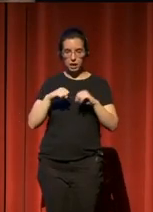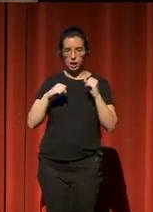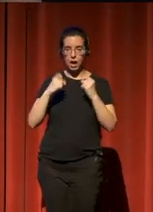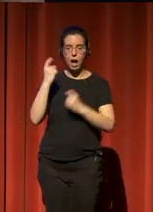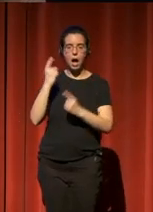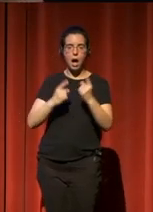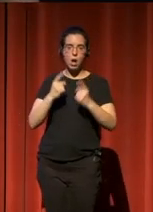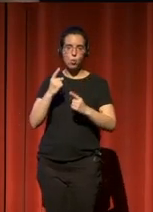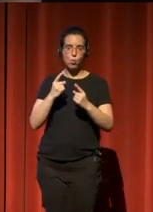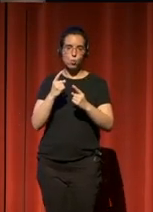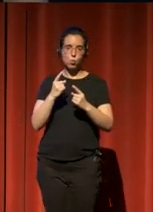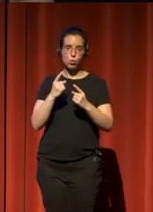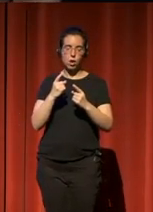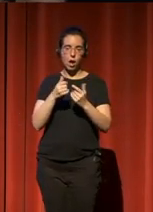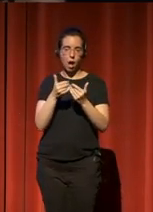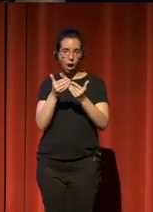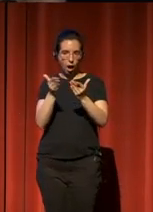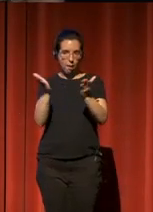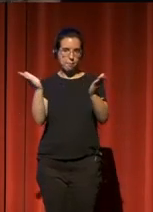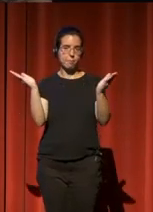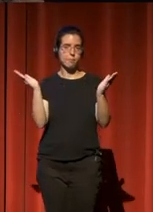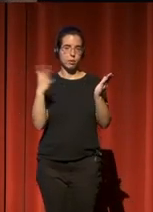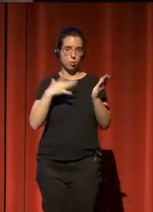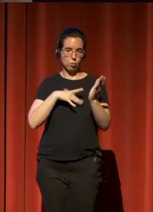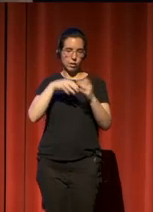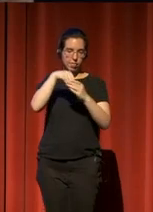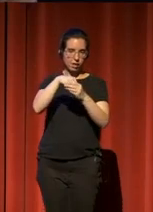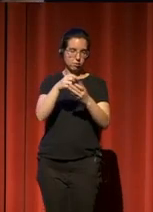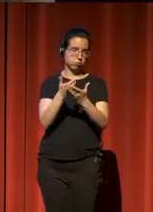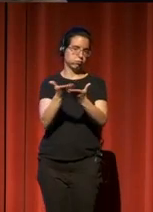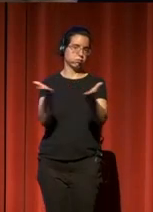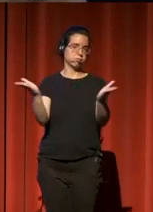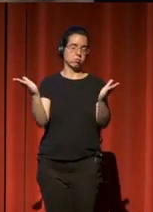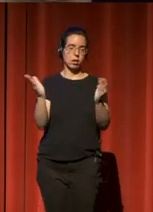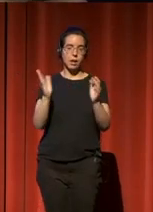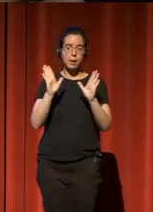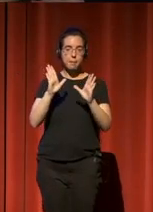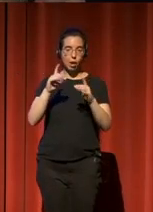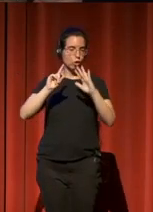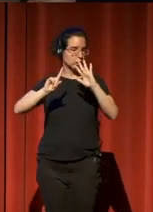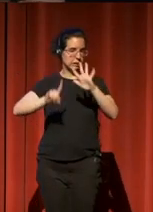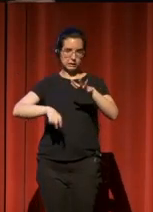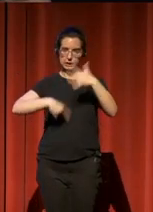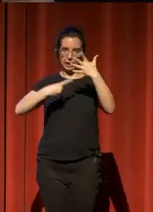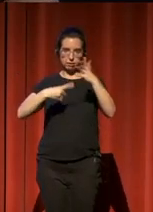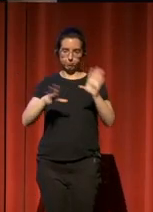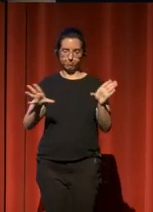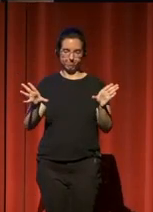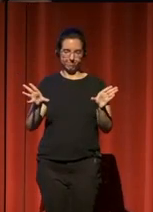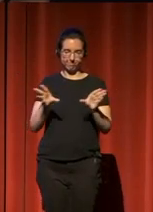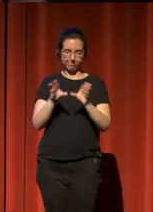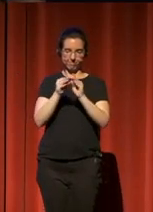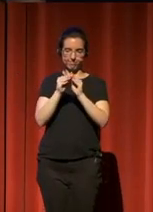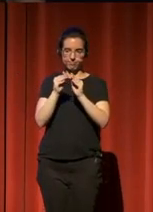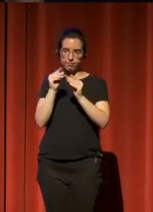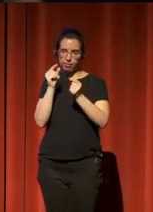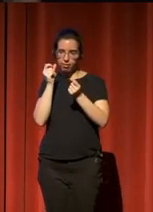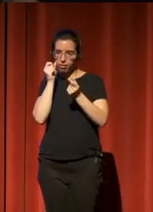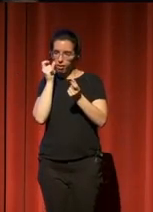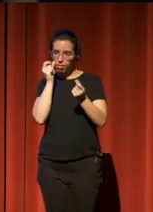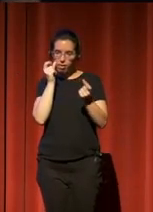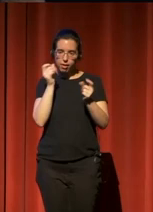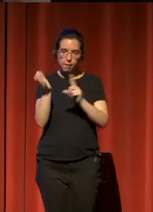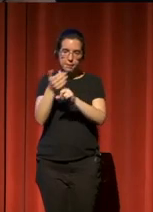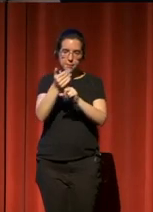son bastante amplias y dentro de las mismas caben muchas cosas pero son estas seis las aquellas que hemos identificado